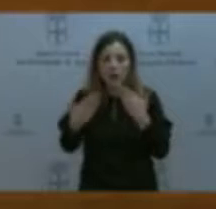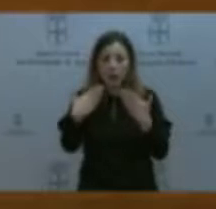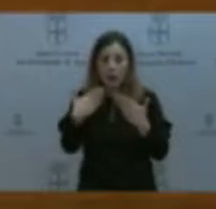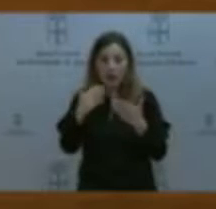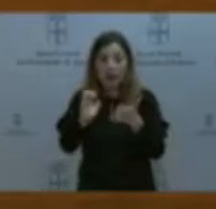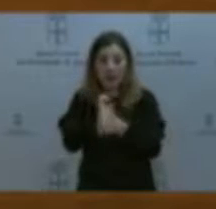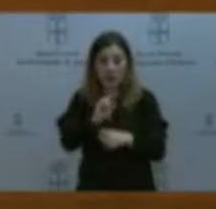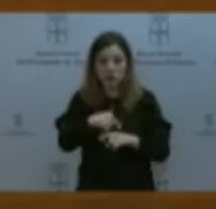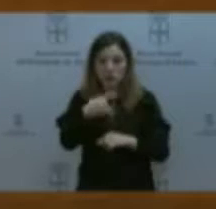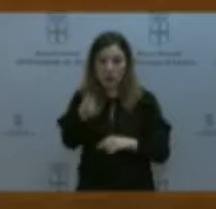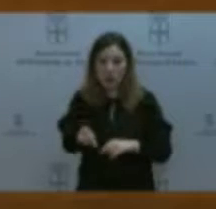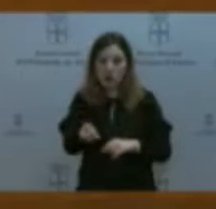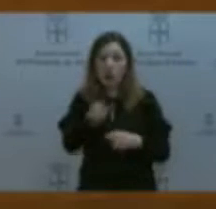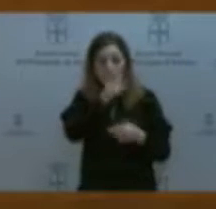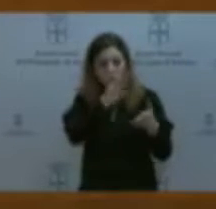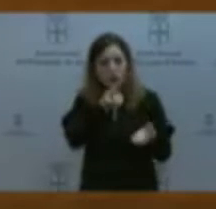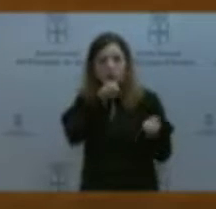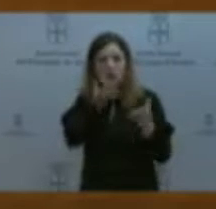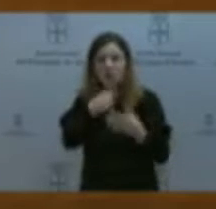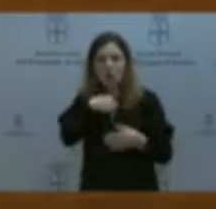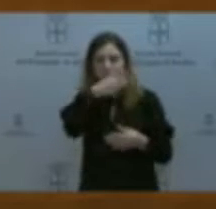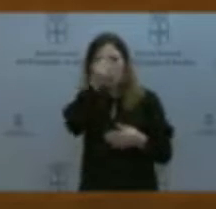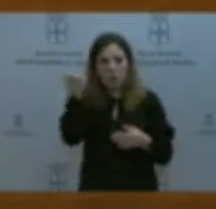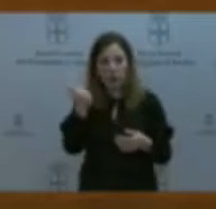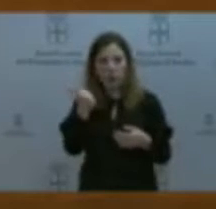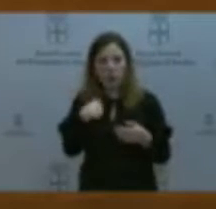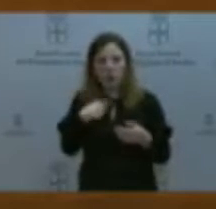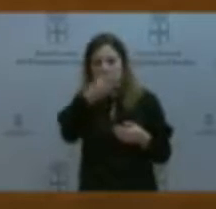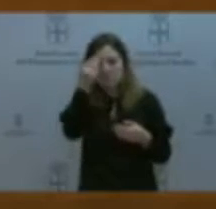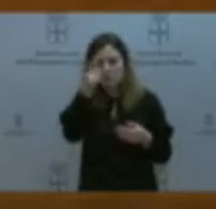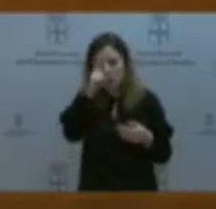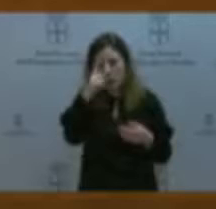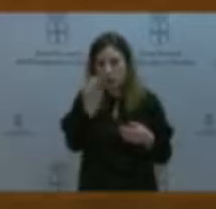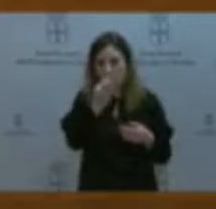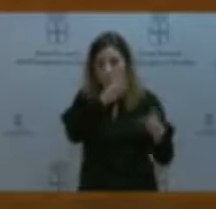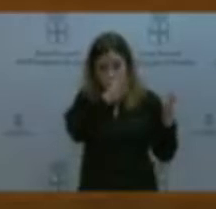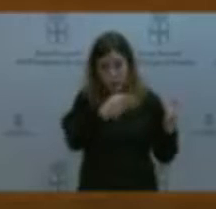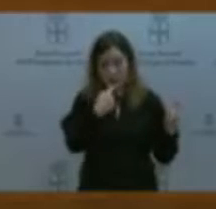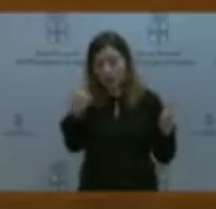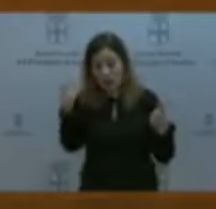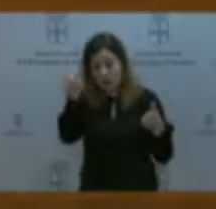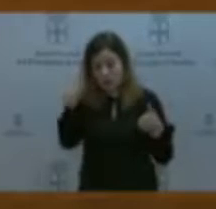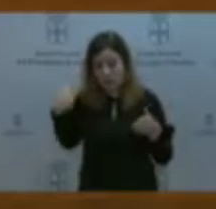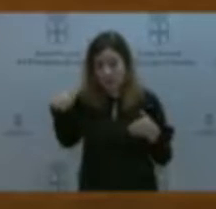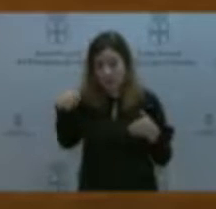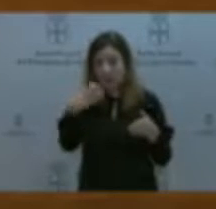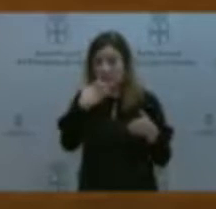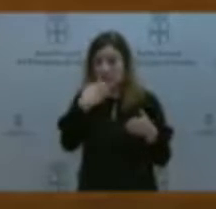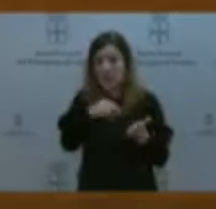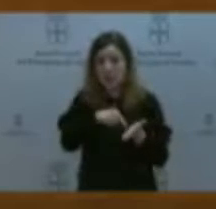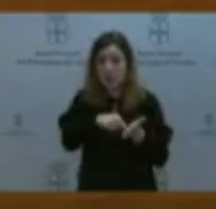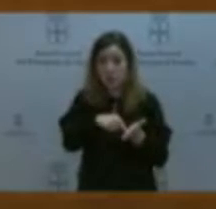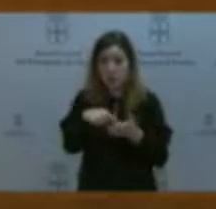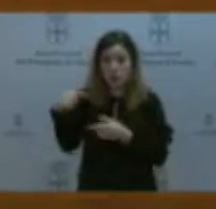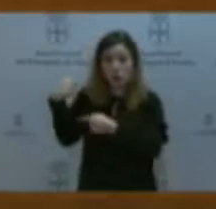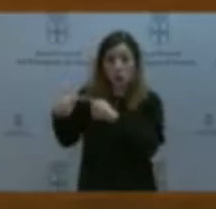me acuerdo. De lo que me acuerdo es de usted diciéndole al señor presidente que si quitaba el impuesto de sucesiones, que el resto le daba igual y que le aprobaba